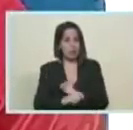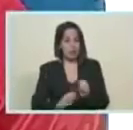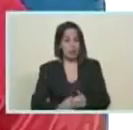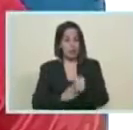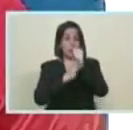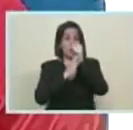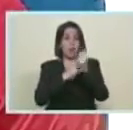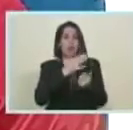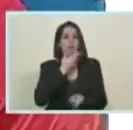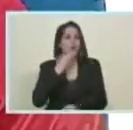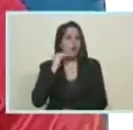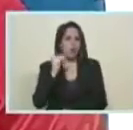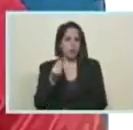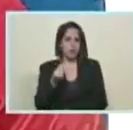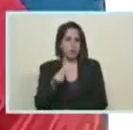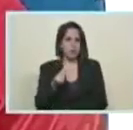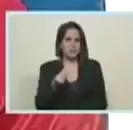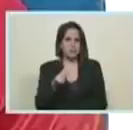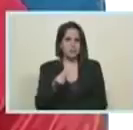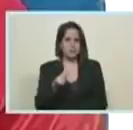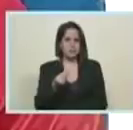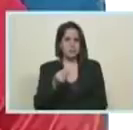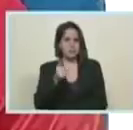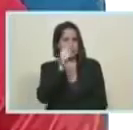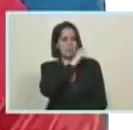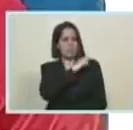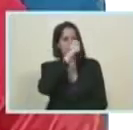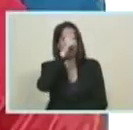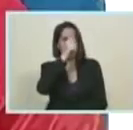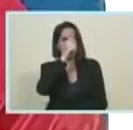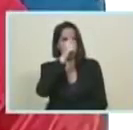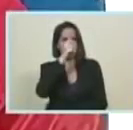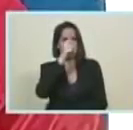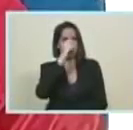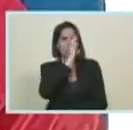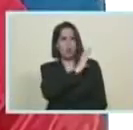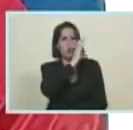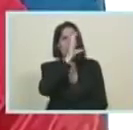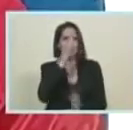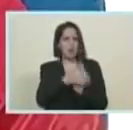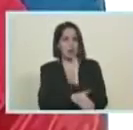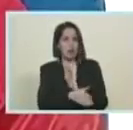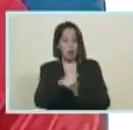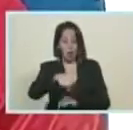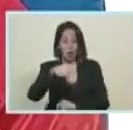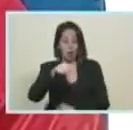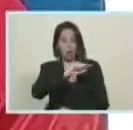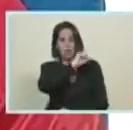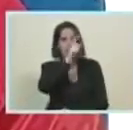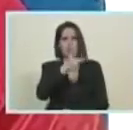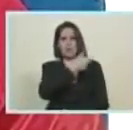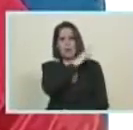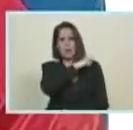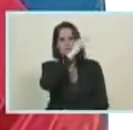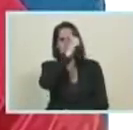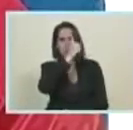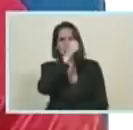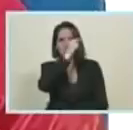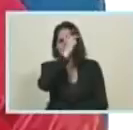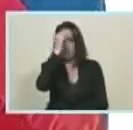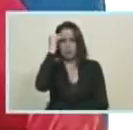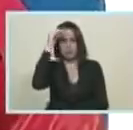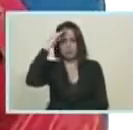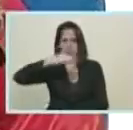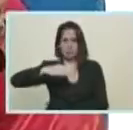encabezado muy joven por aquel teniente coronel, que hoy es general en jefe, Vladimir